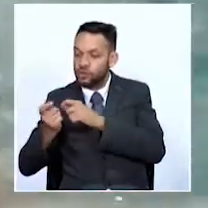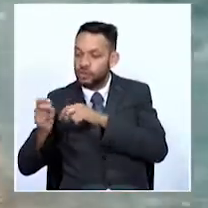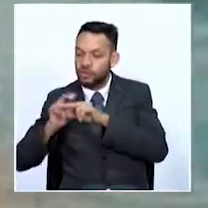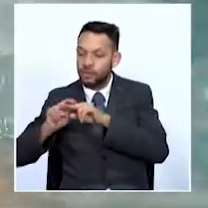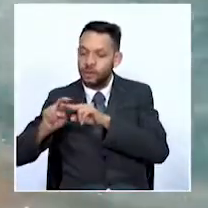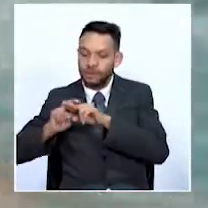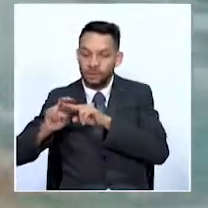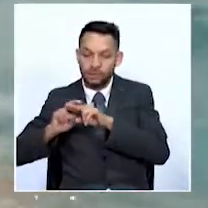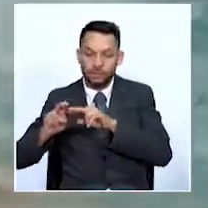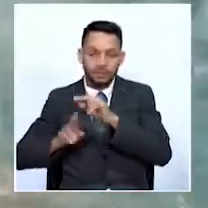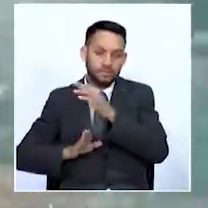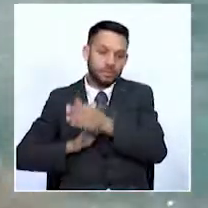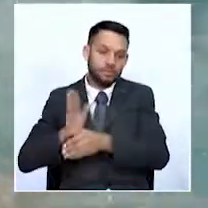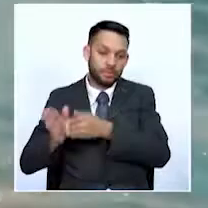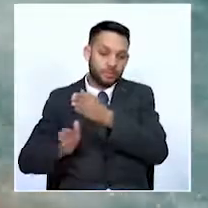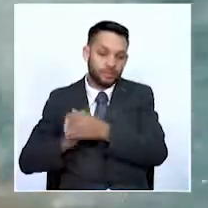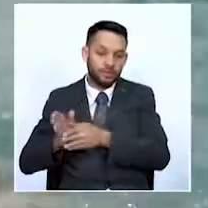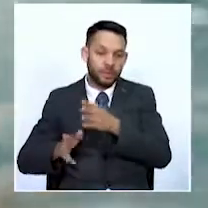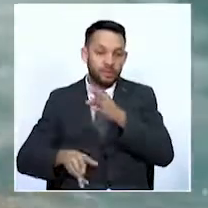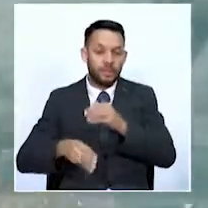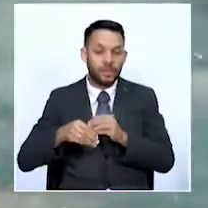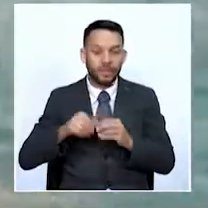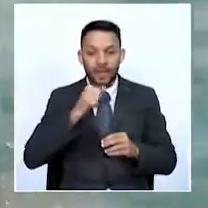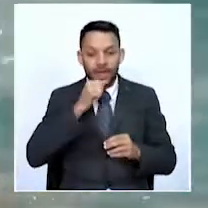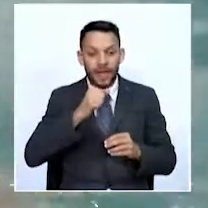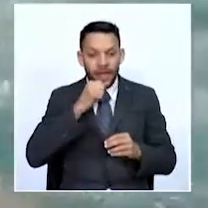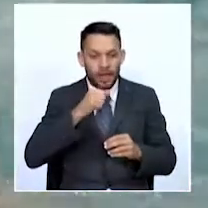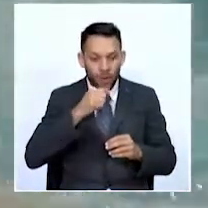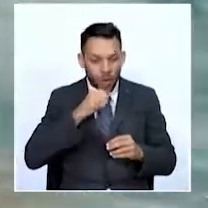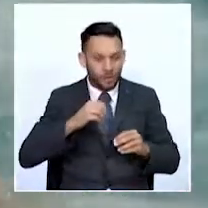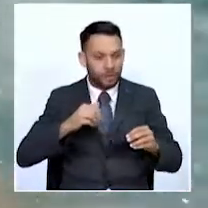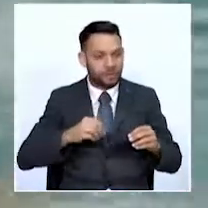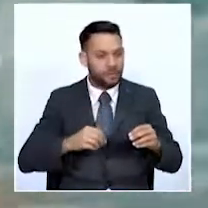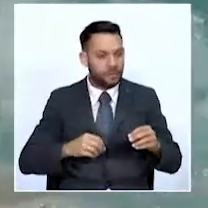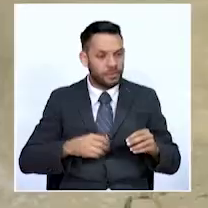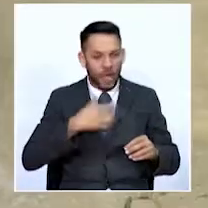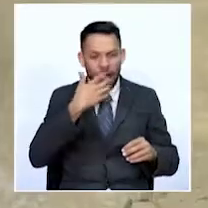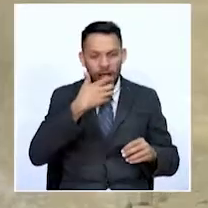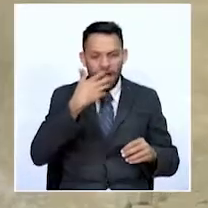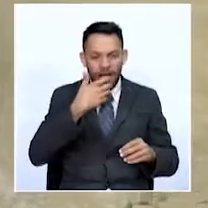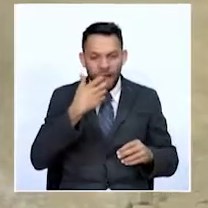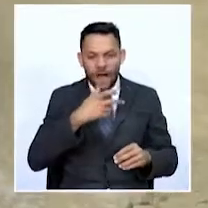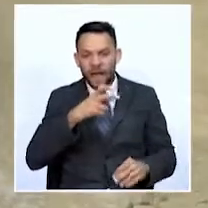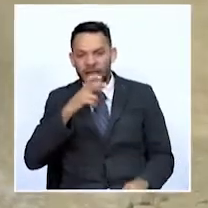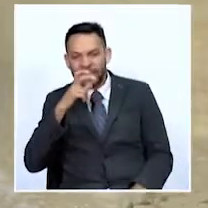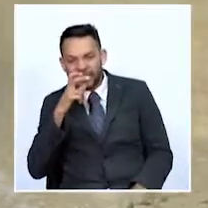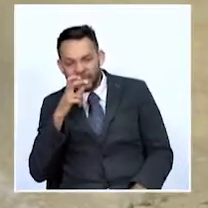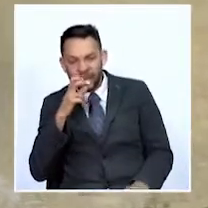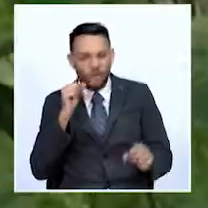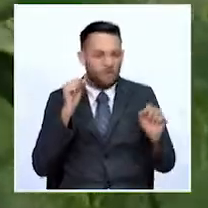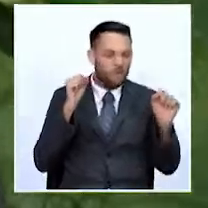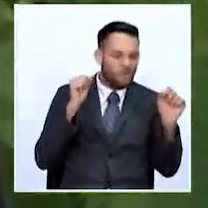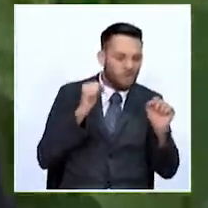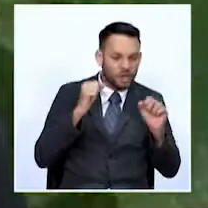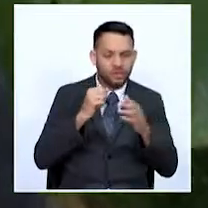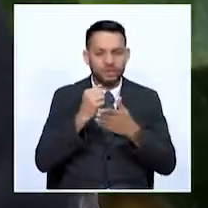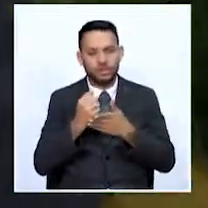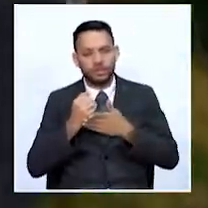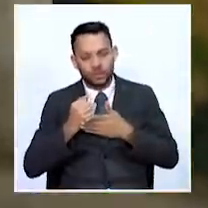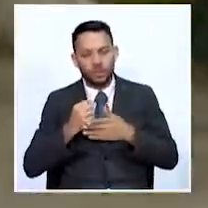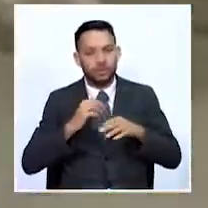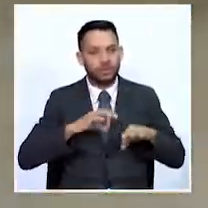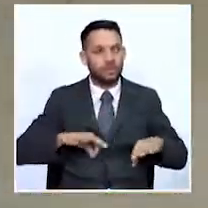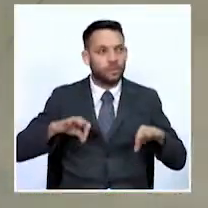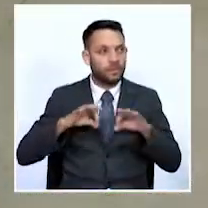tratamiento acompañado de hidroterapia, juego de temperaturas con agua y geoterapia. Por eso siempre